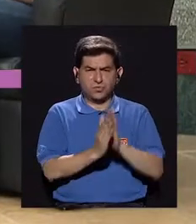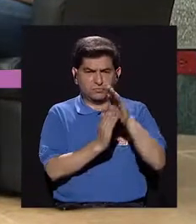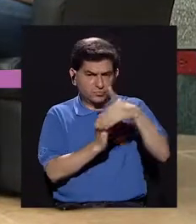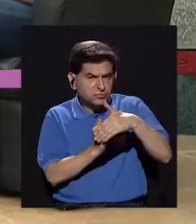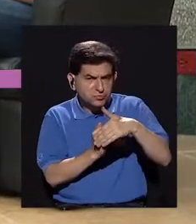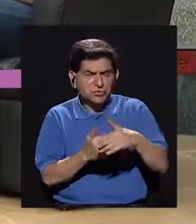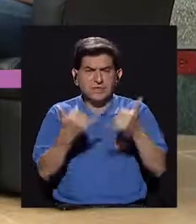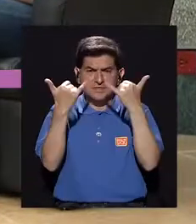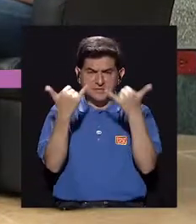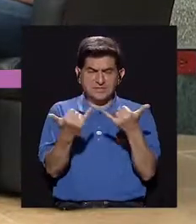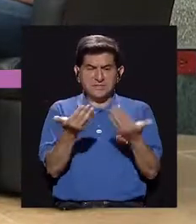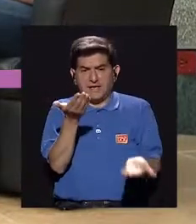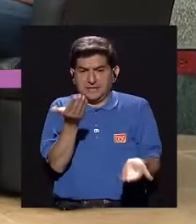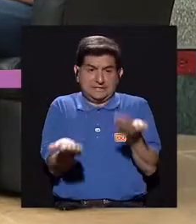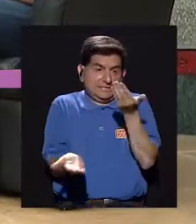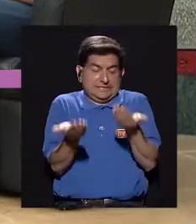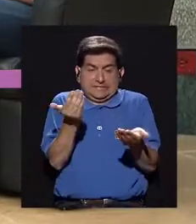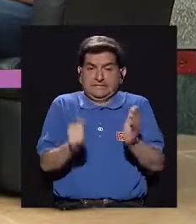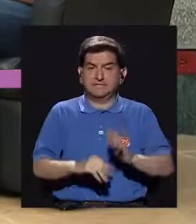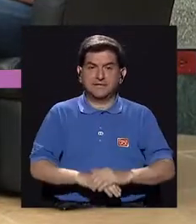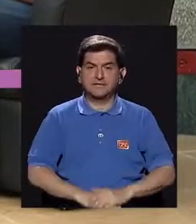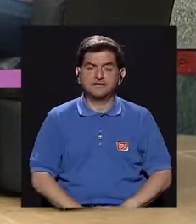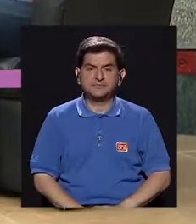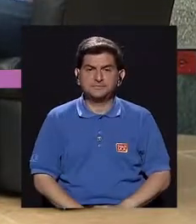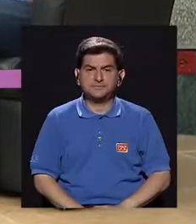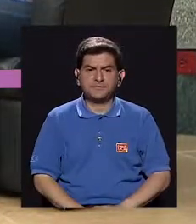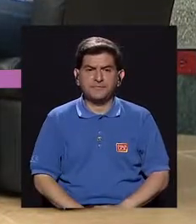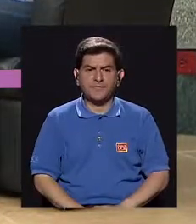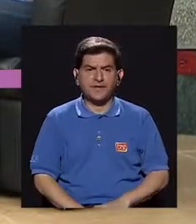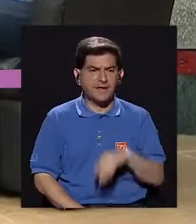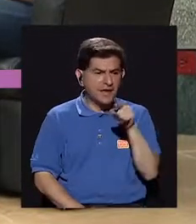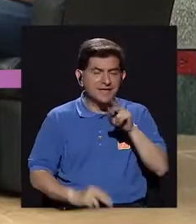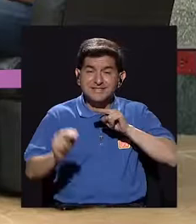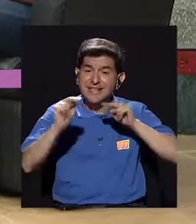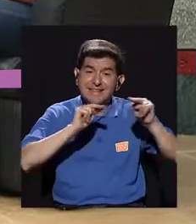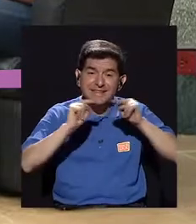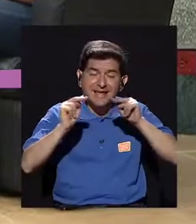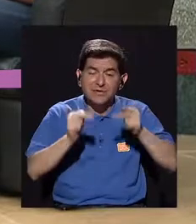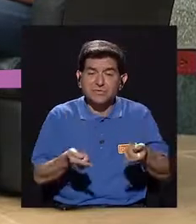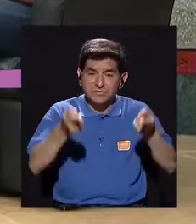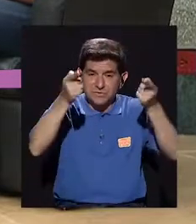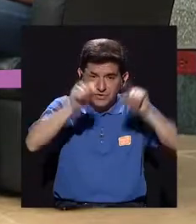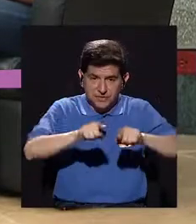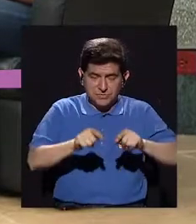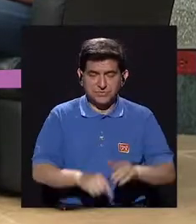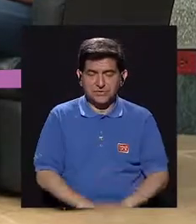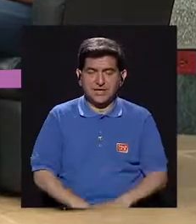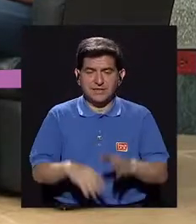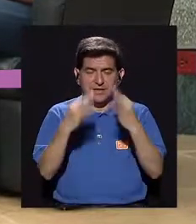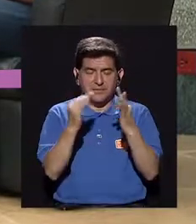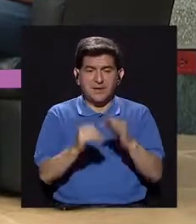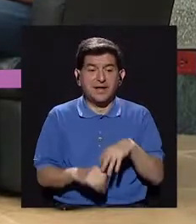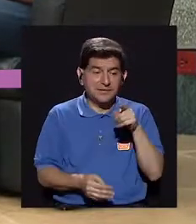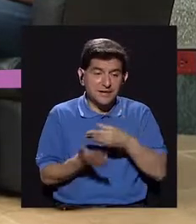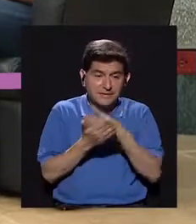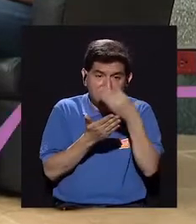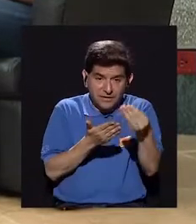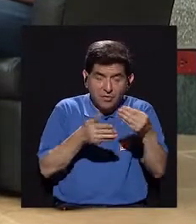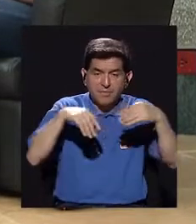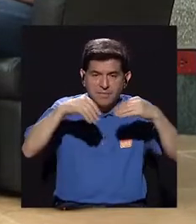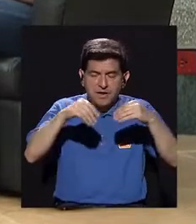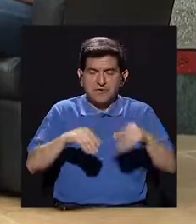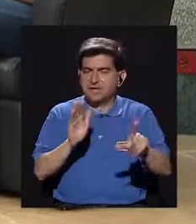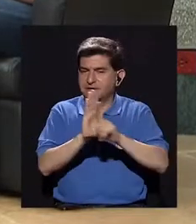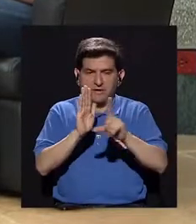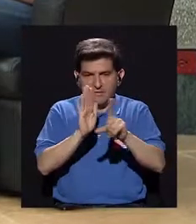desmedido, cuando ya inclusive se da un negocio para poder obtener esta venta